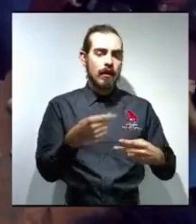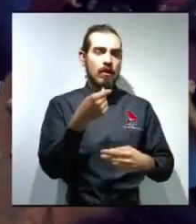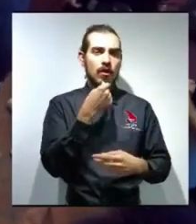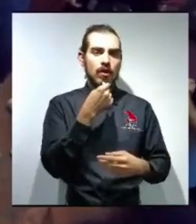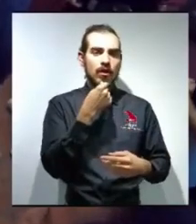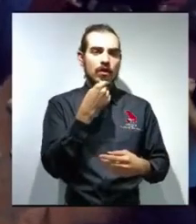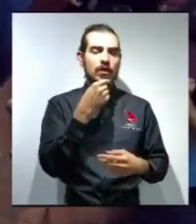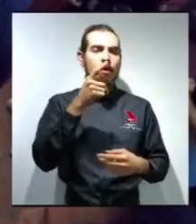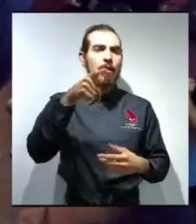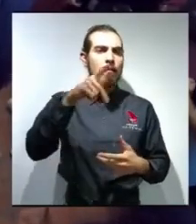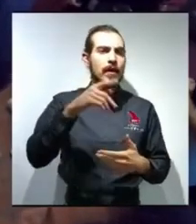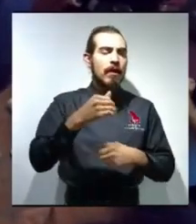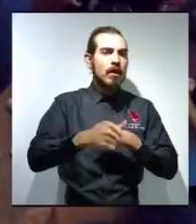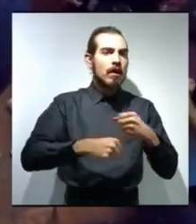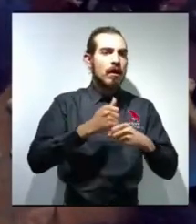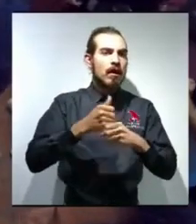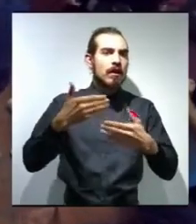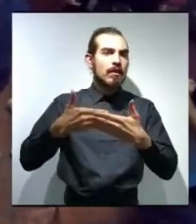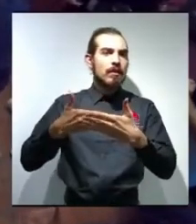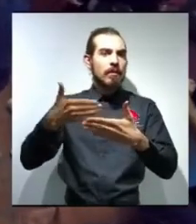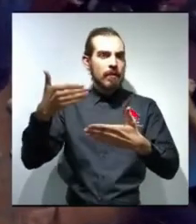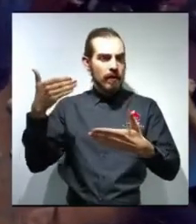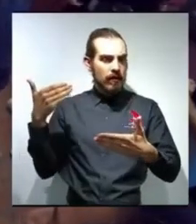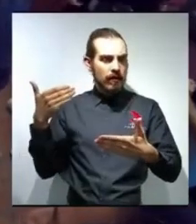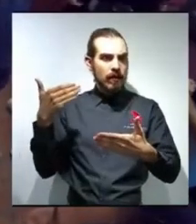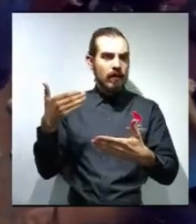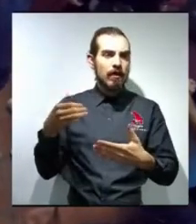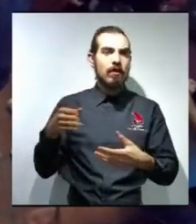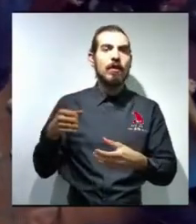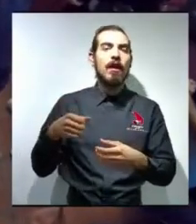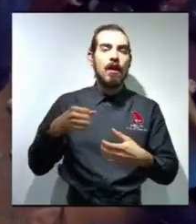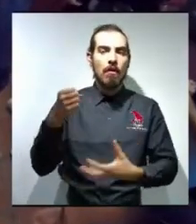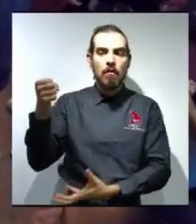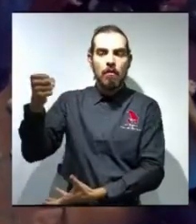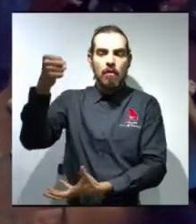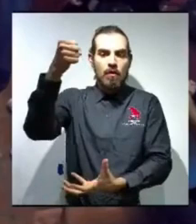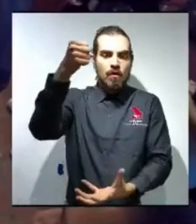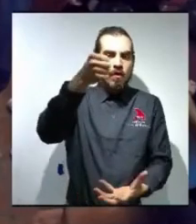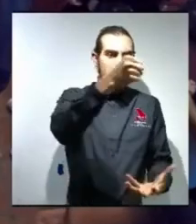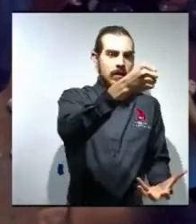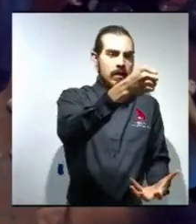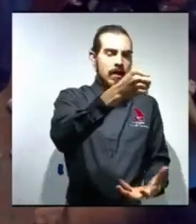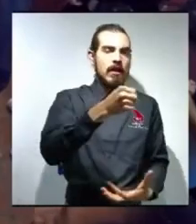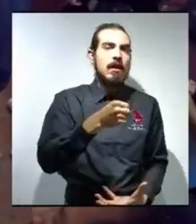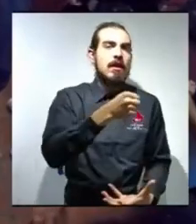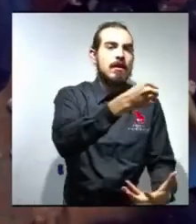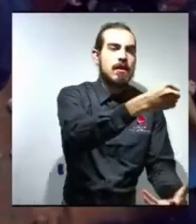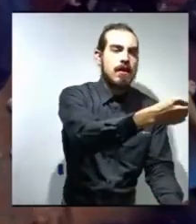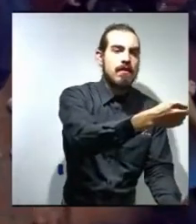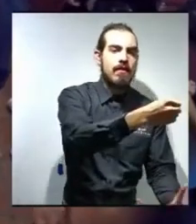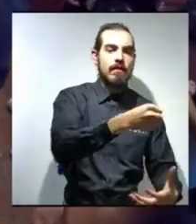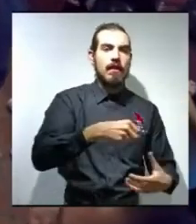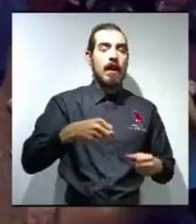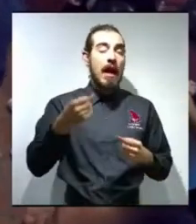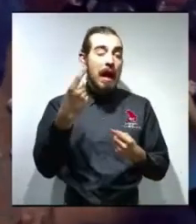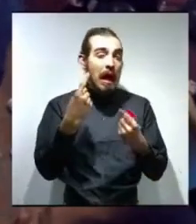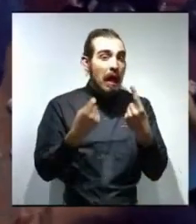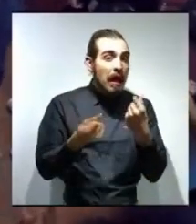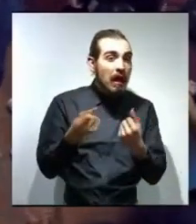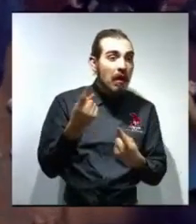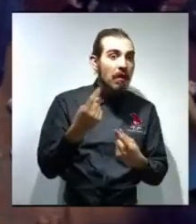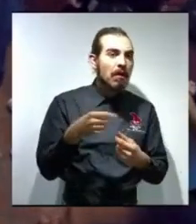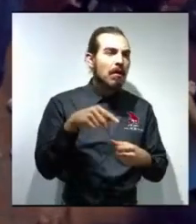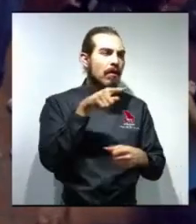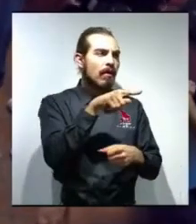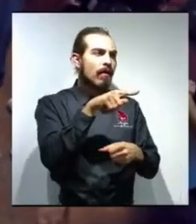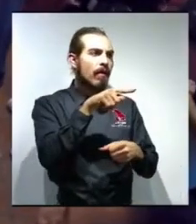Sin embargo, el año pasado, cuando recogían las bolsas de juguetes y las bicicletas, pues bueno, se subían a vehículos bastante